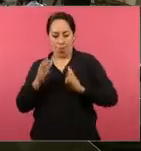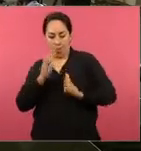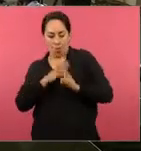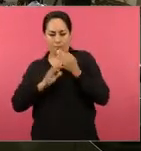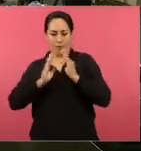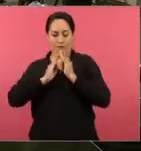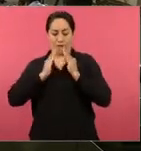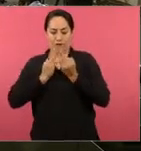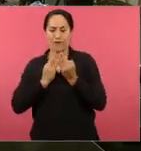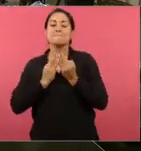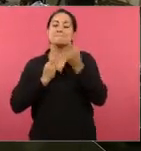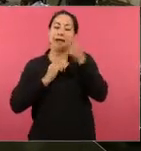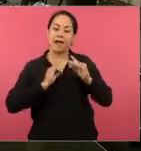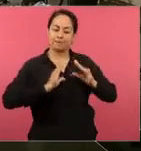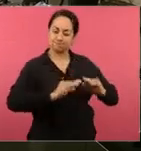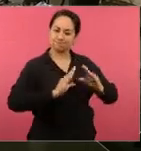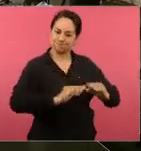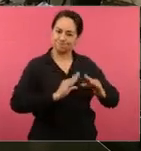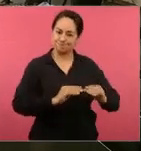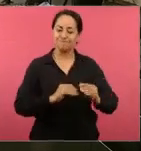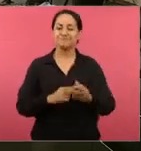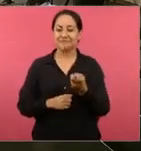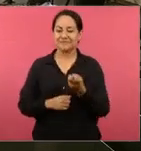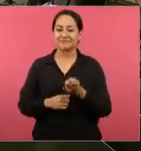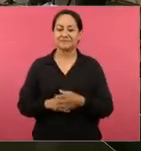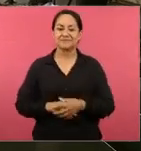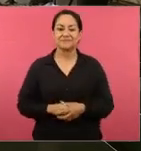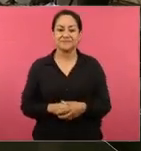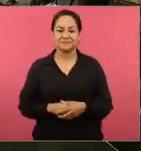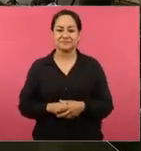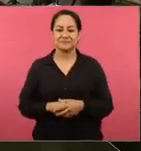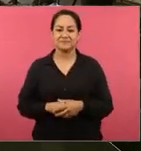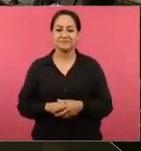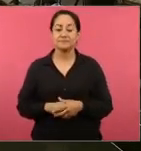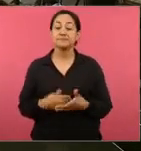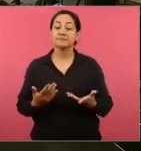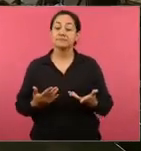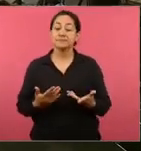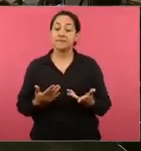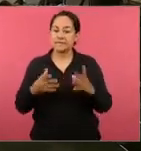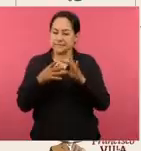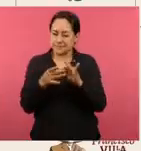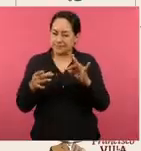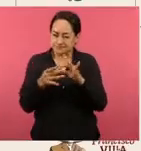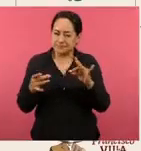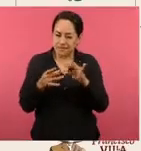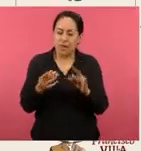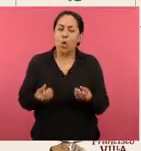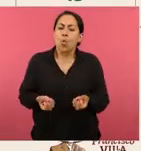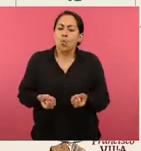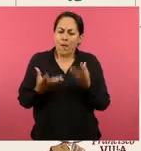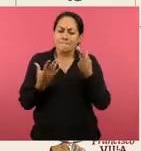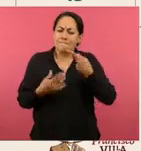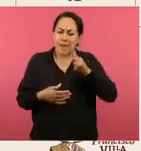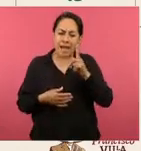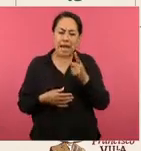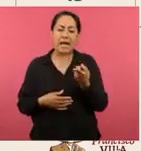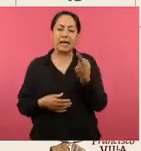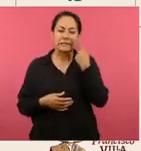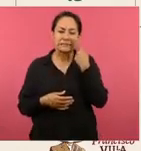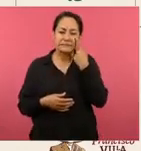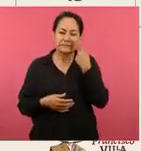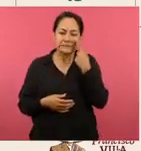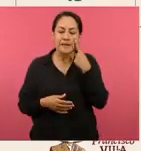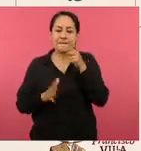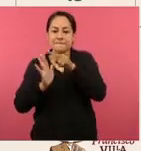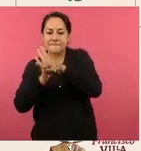favor. Esto solamente por dar cifras, pero lo interesante acá es que tanto los videos como